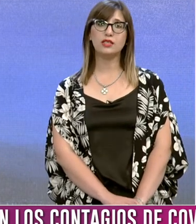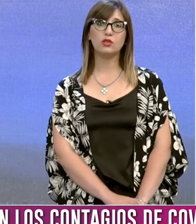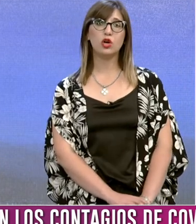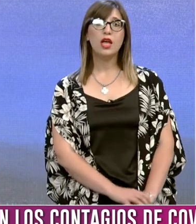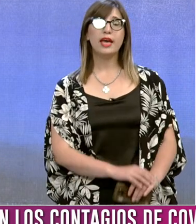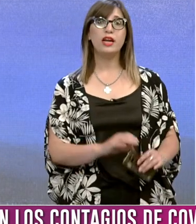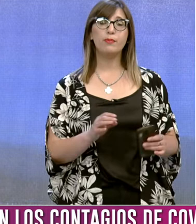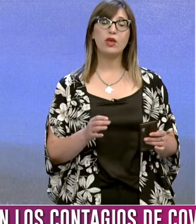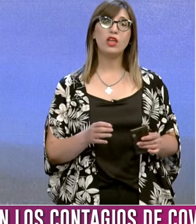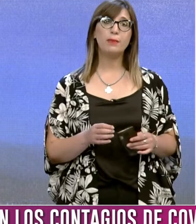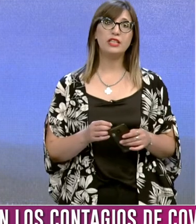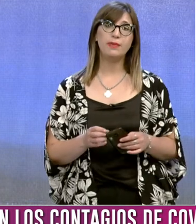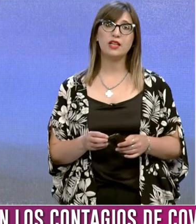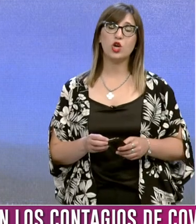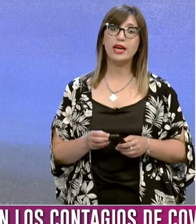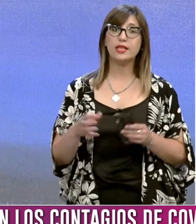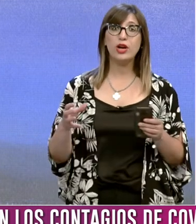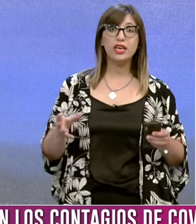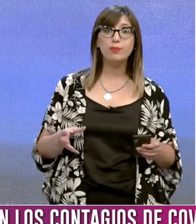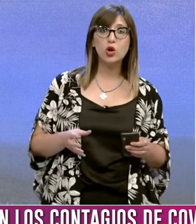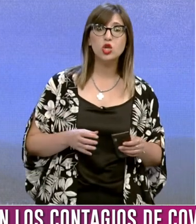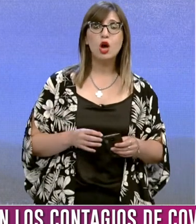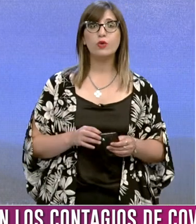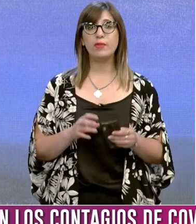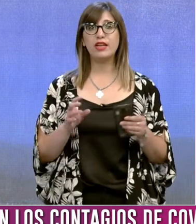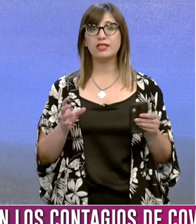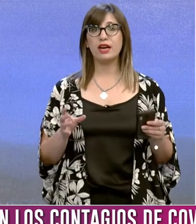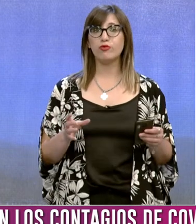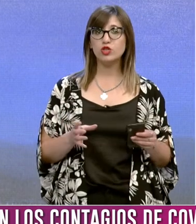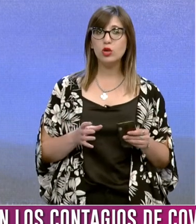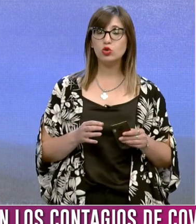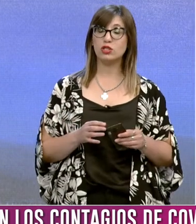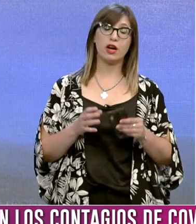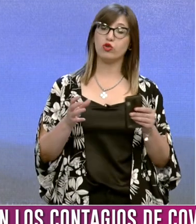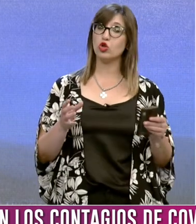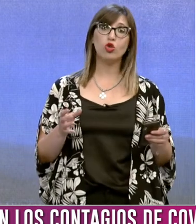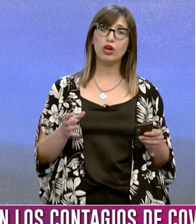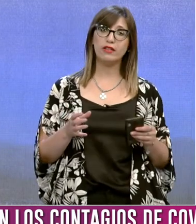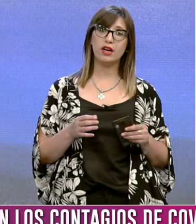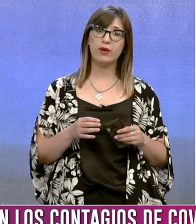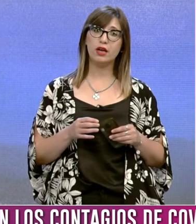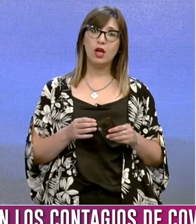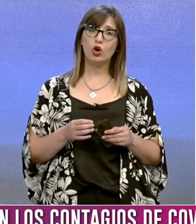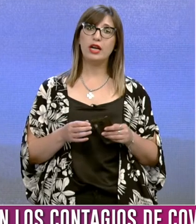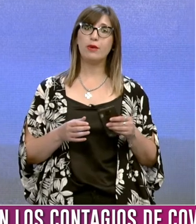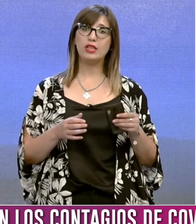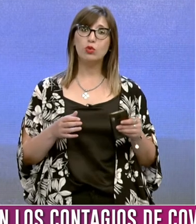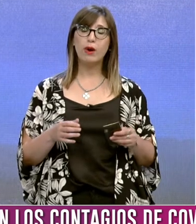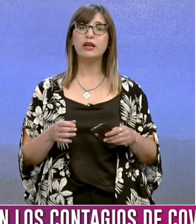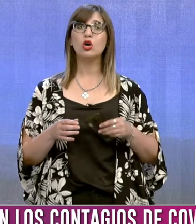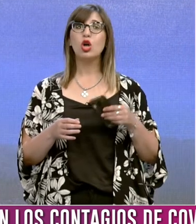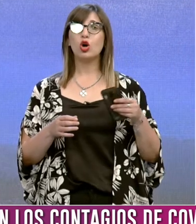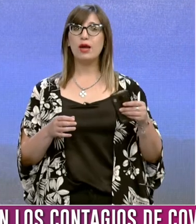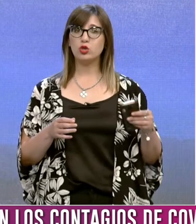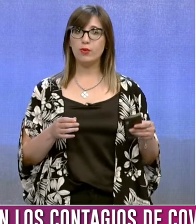está diciendo. En el medio de la pandemia se organizaron equipos, obviamente que se reforzó todo lo que tiene que ver con el capital